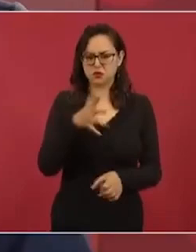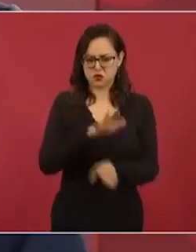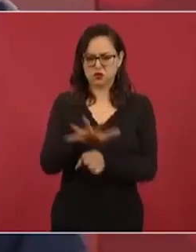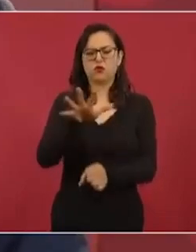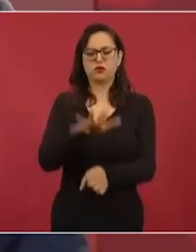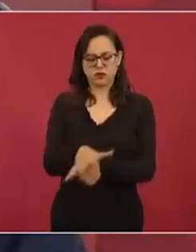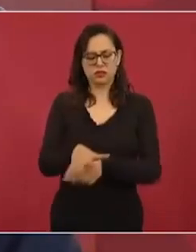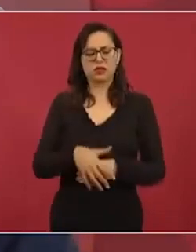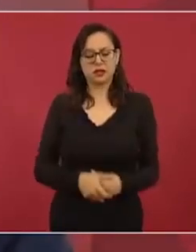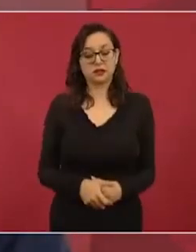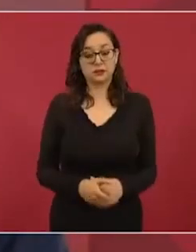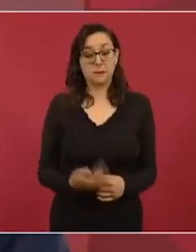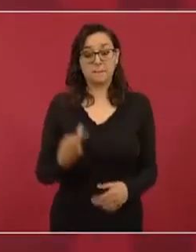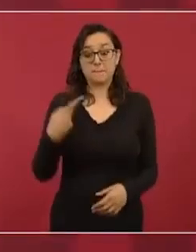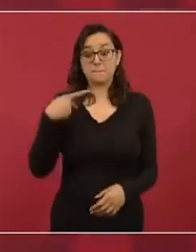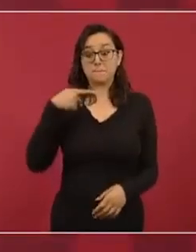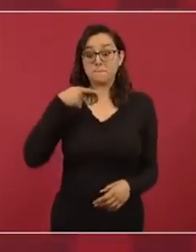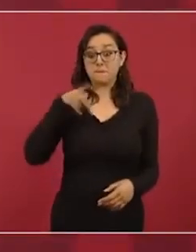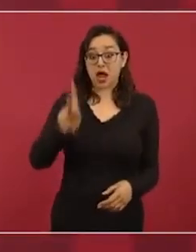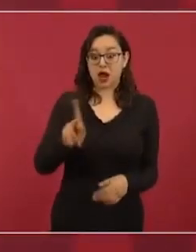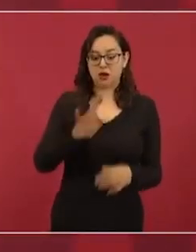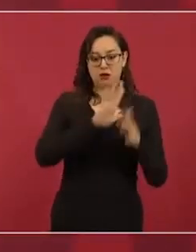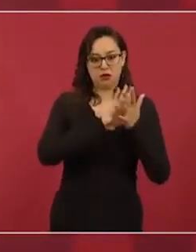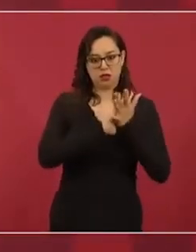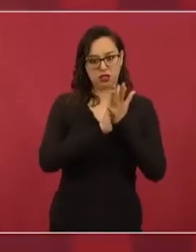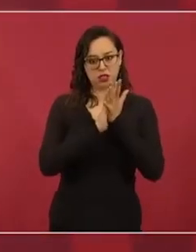Pero ya cuando